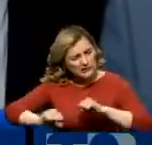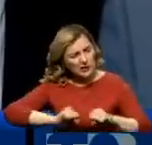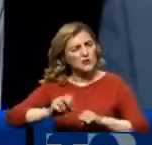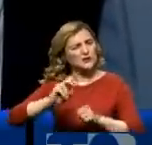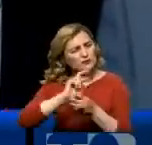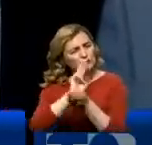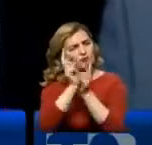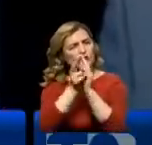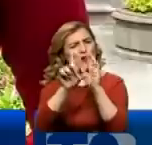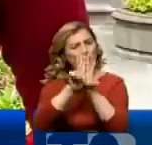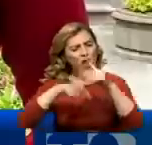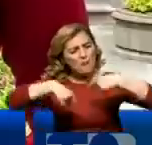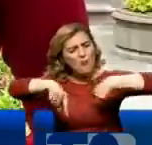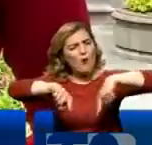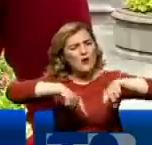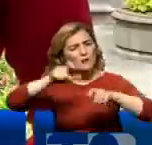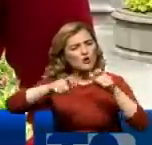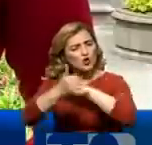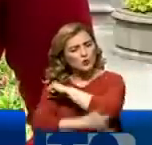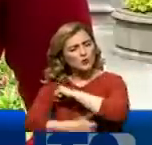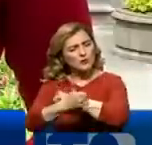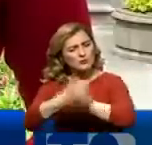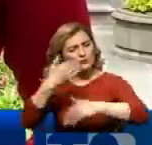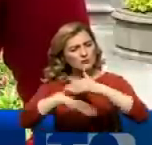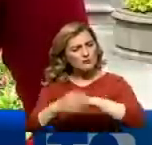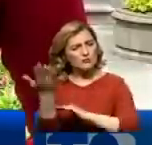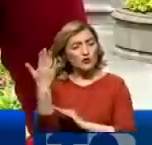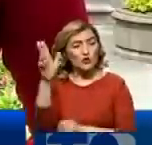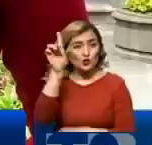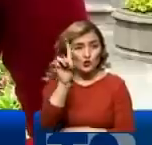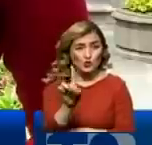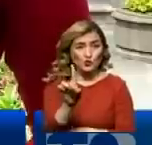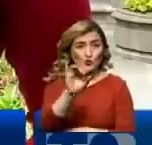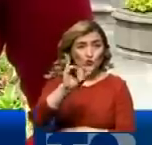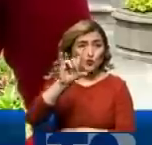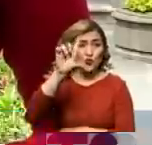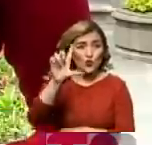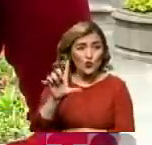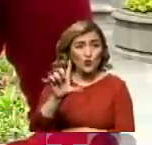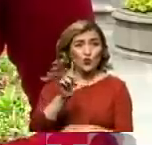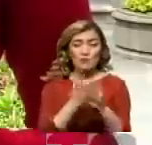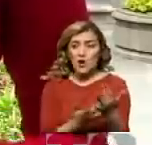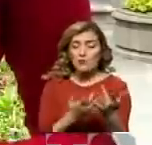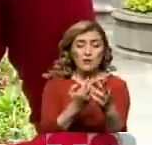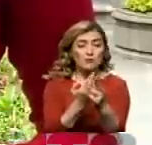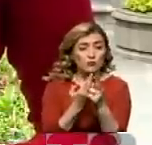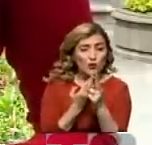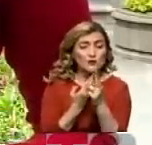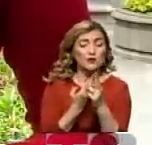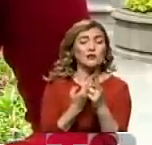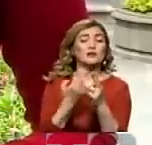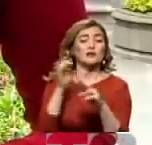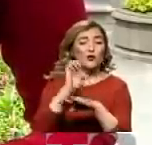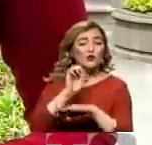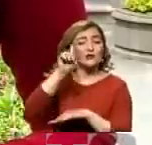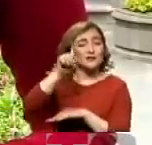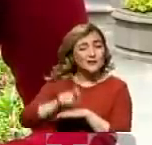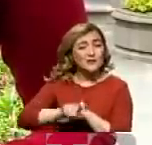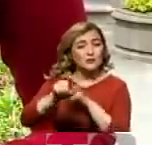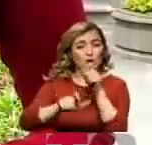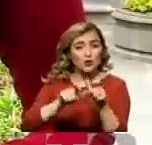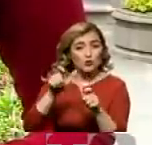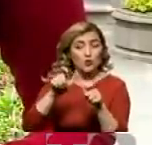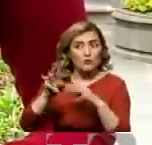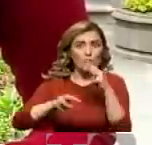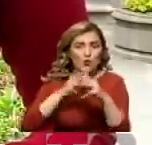las reformas de la Ley de Movilidad que fueron enviadas el pasado 31 de julio, pues señaló que el país está abierto a recibir a los